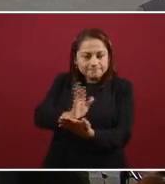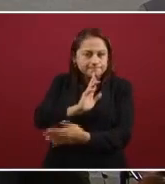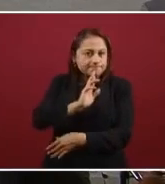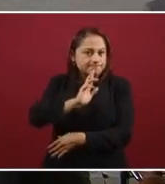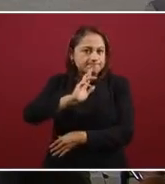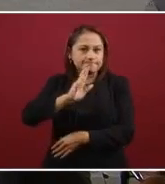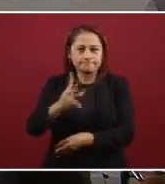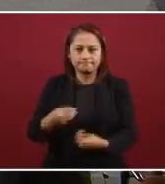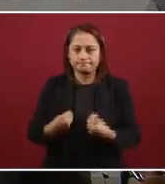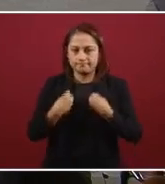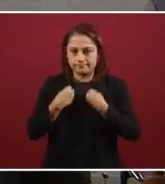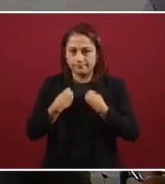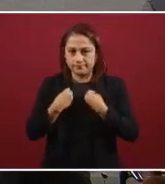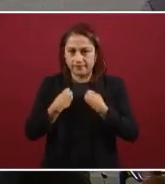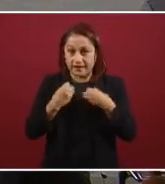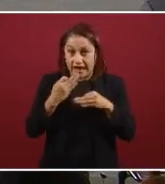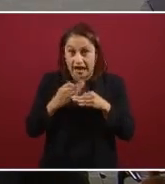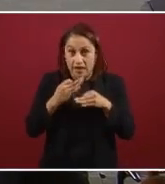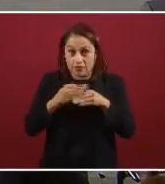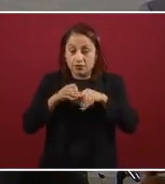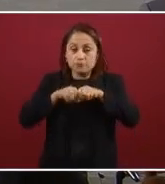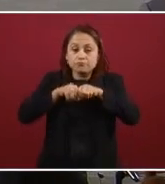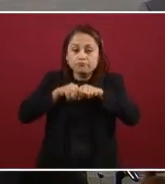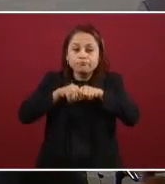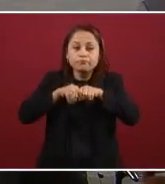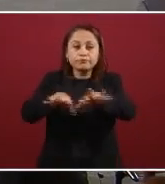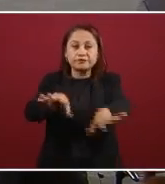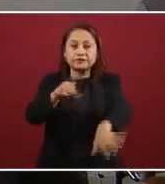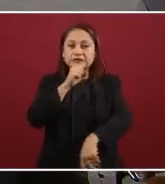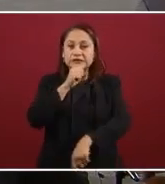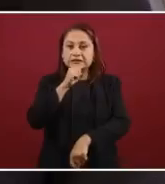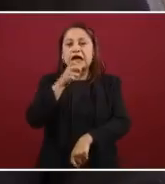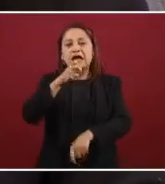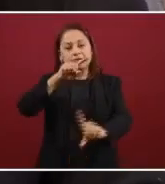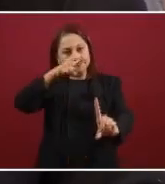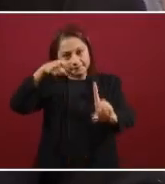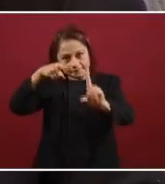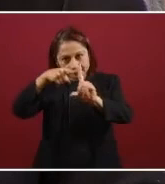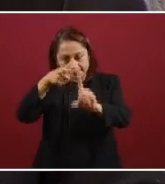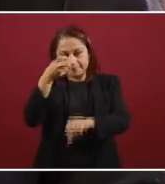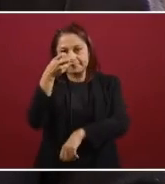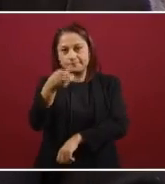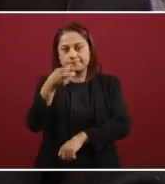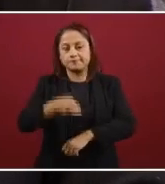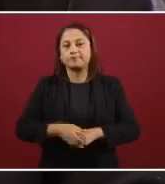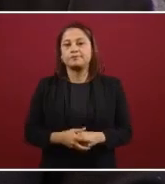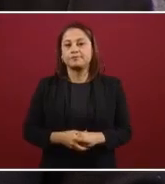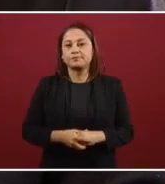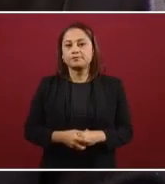ese propósito. También